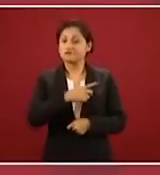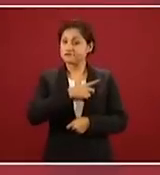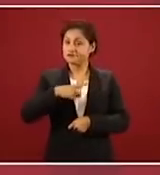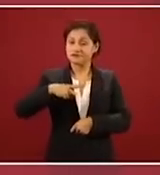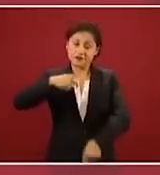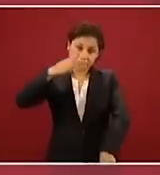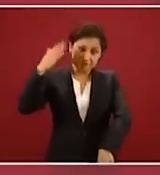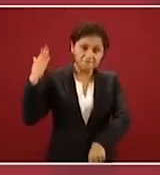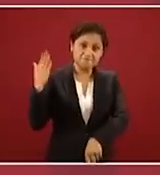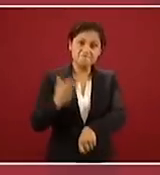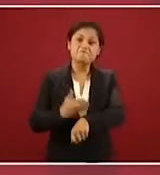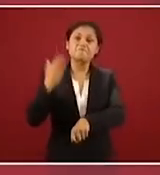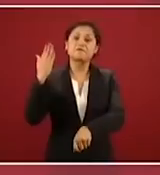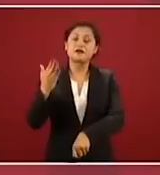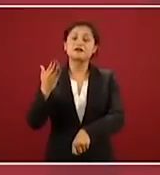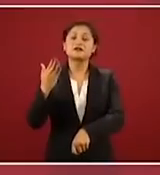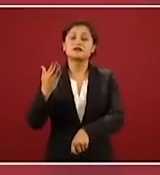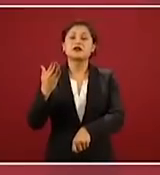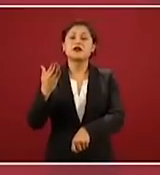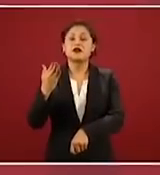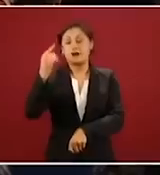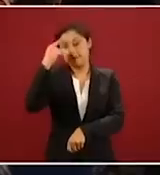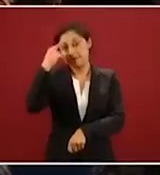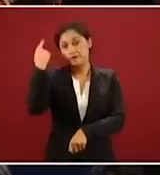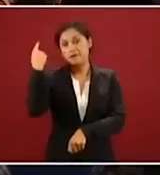para evitar el feminicidio.